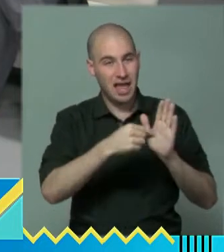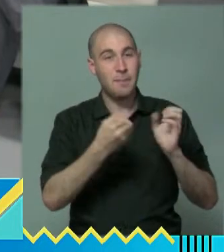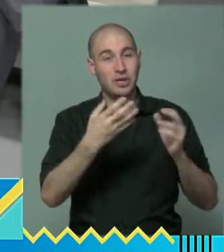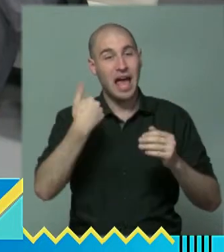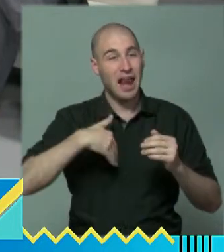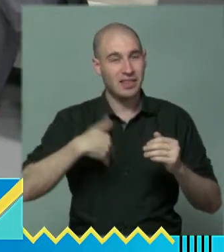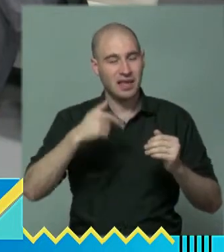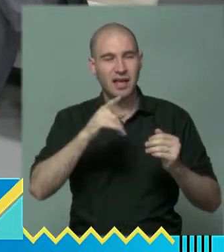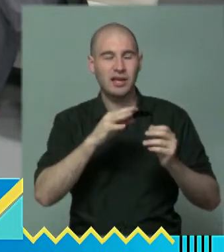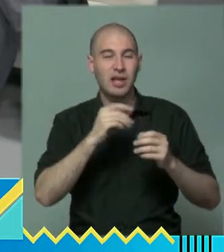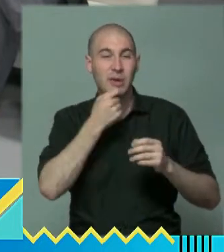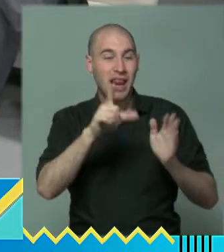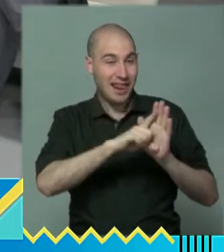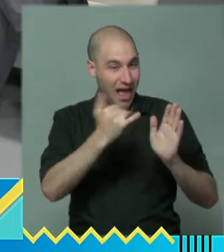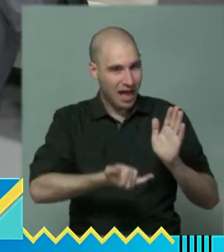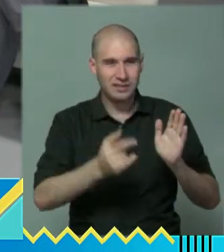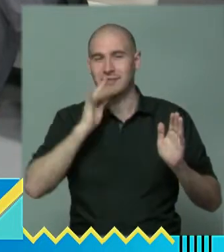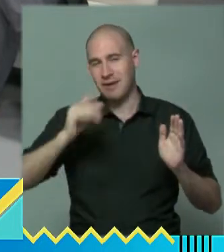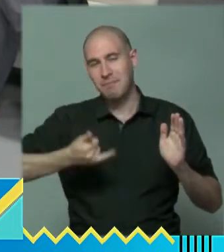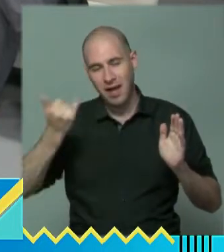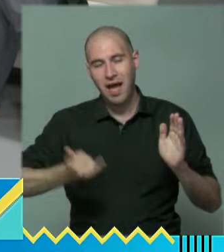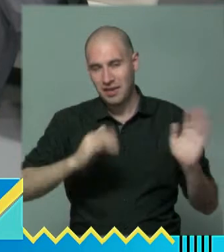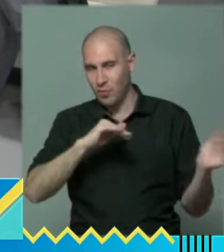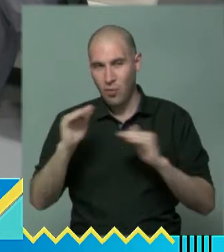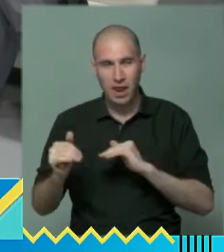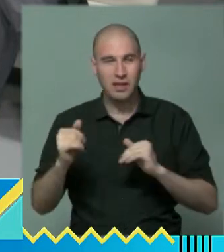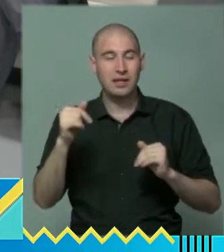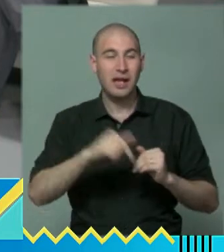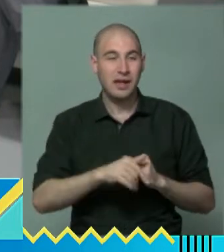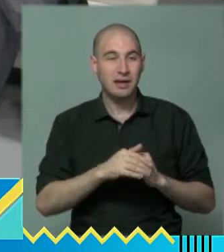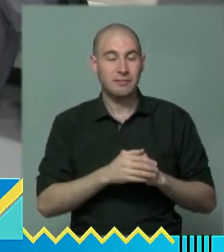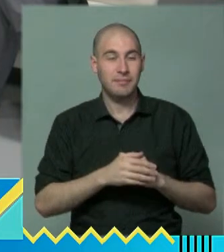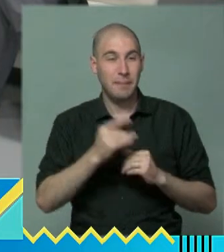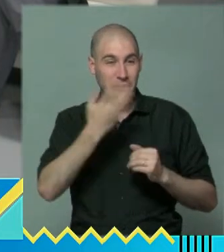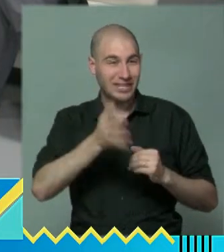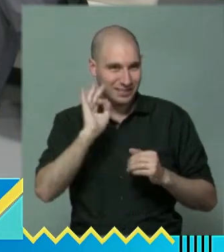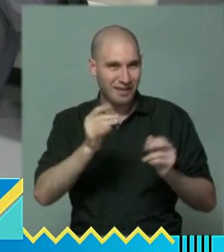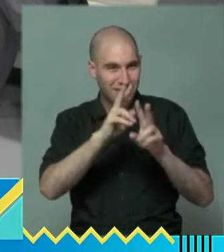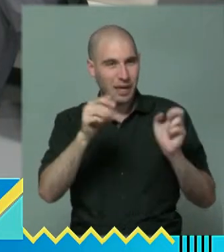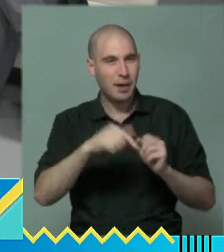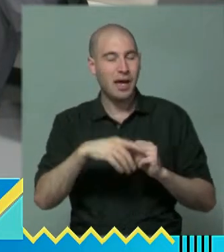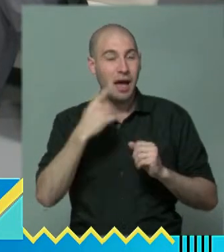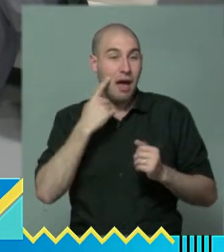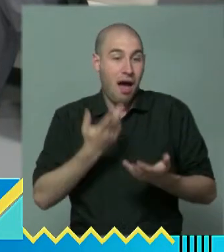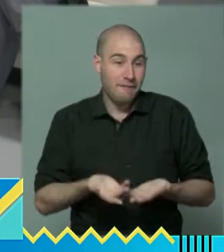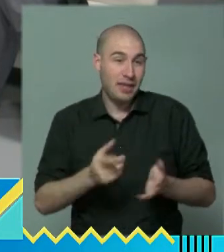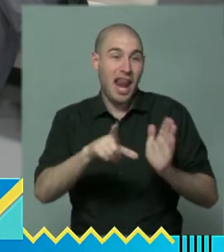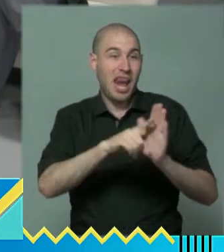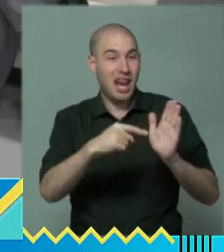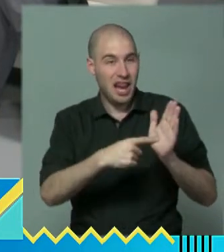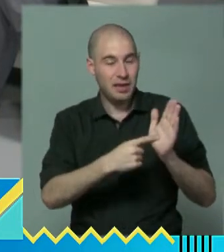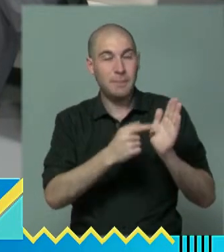en Argentina un dicho popular es echa la ley, echa la trampa. Vamos a ver con especialistas del tema, a ver si justamente esta ley,